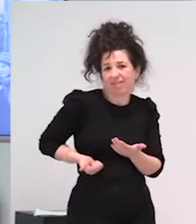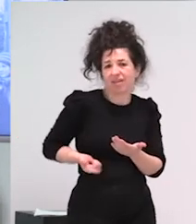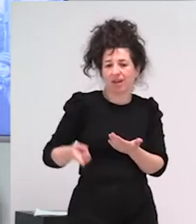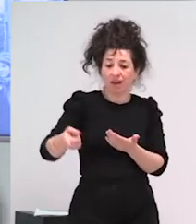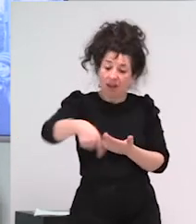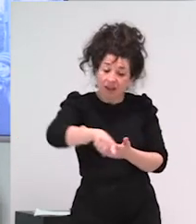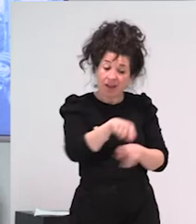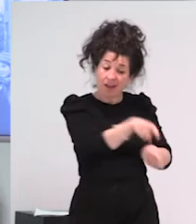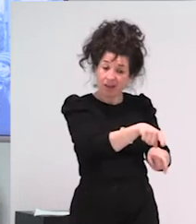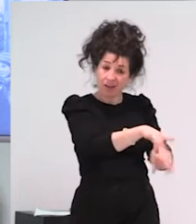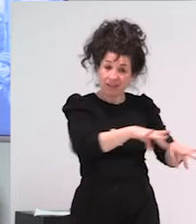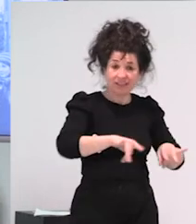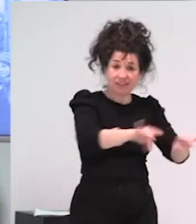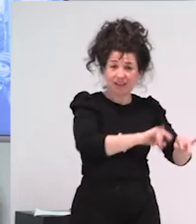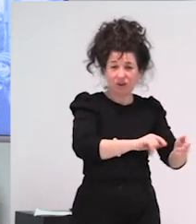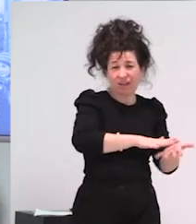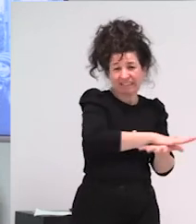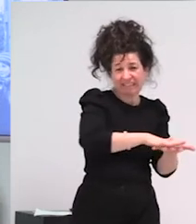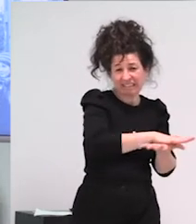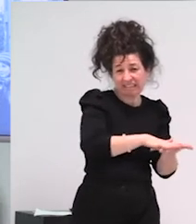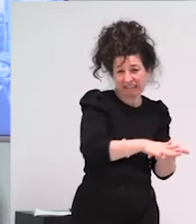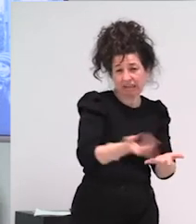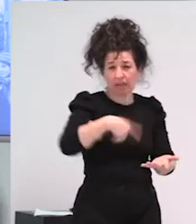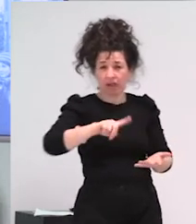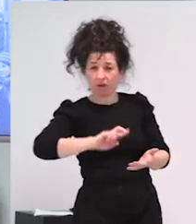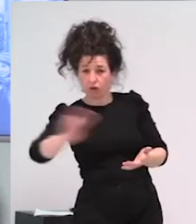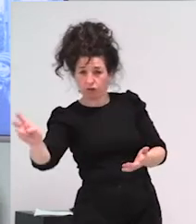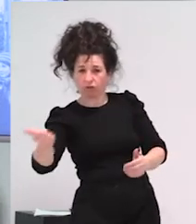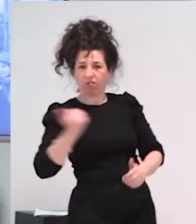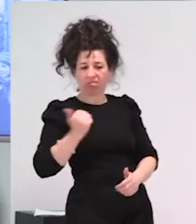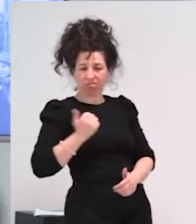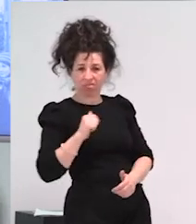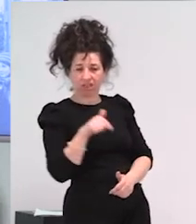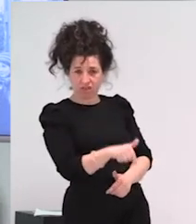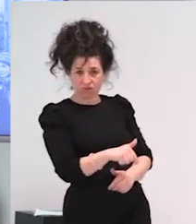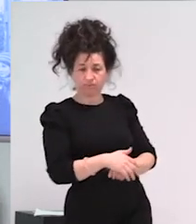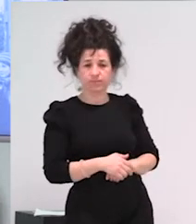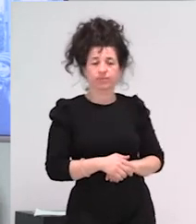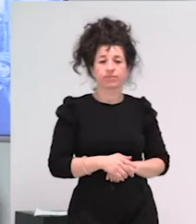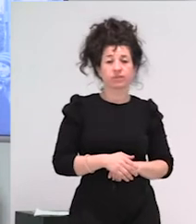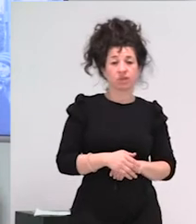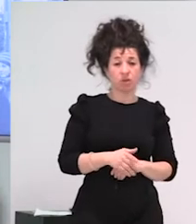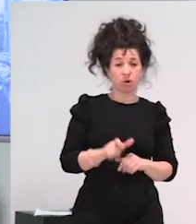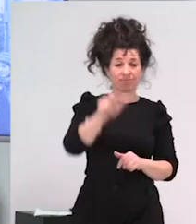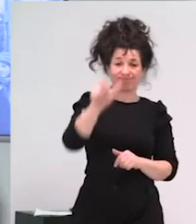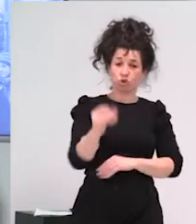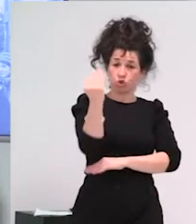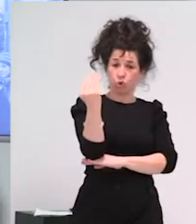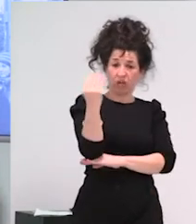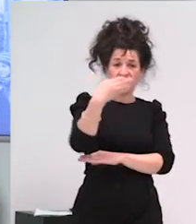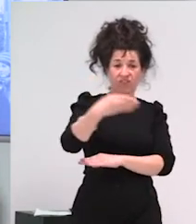aquello cosechado en territorios destruidos. A la vez, hablamos que este sujeto BBVA, que vive a espaldas